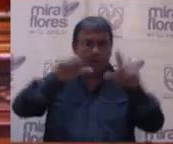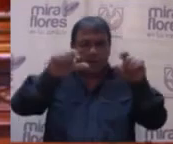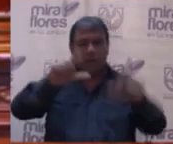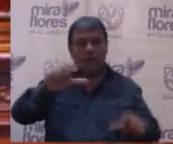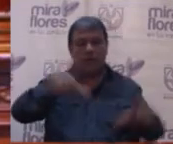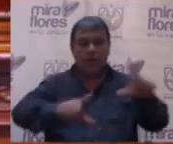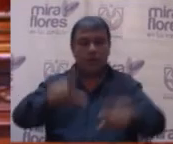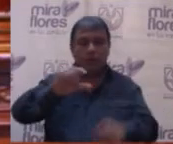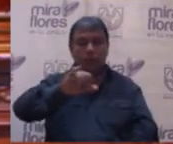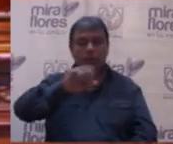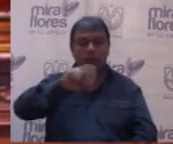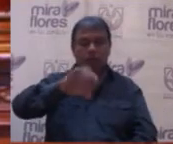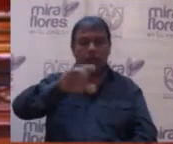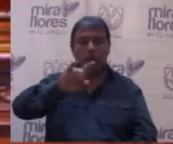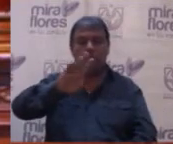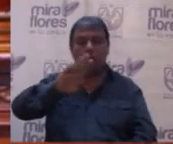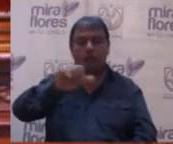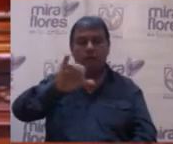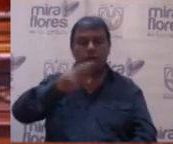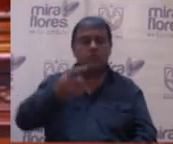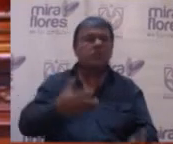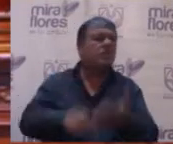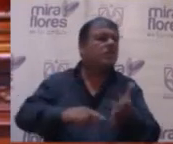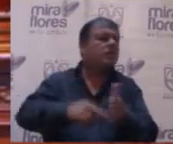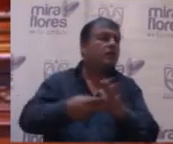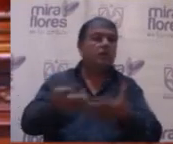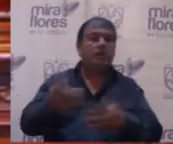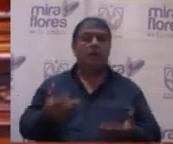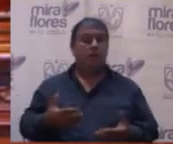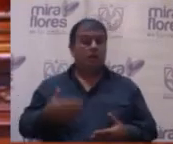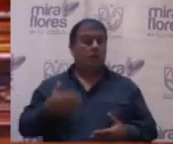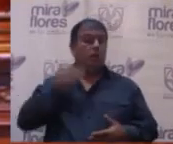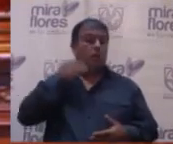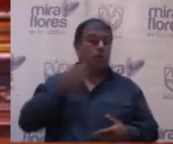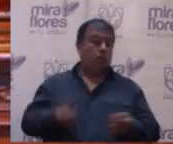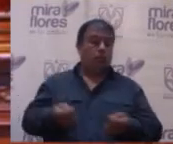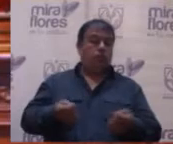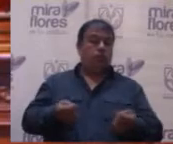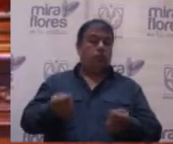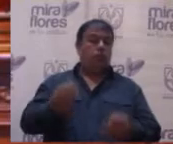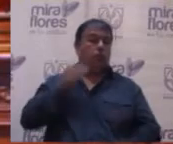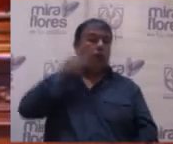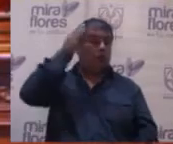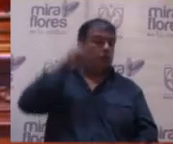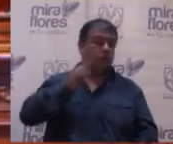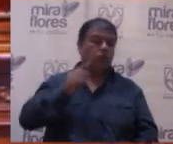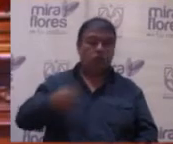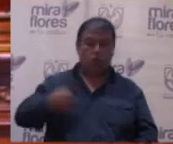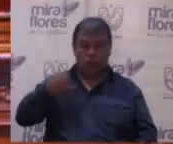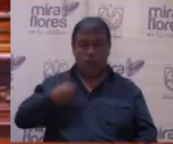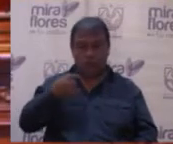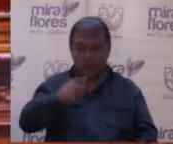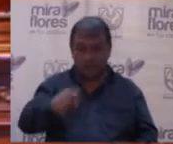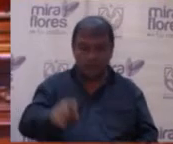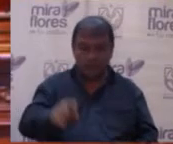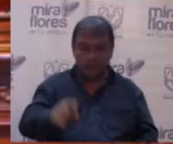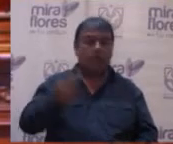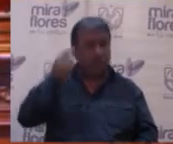los laboratorios de incubación, por lo general, son laboratorios que son manejados no por adultos mayores, sino por jóvenes. Y lo que hemos pensado es